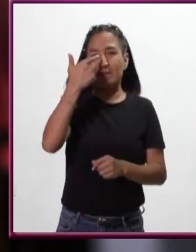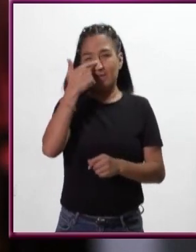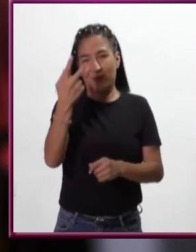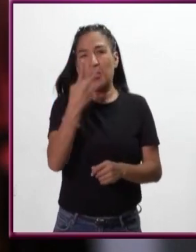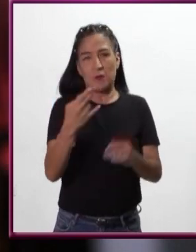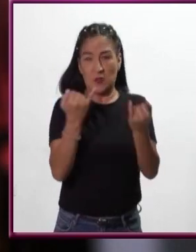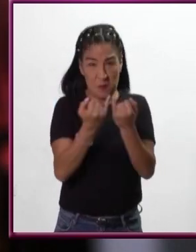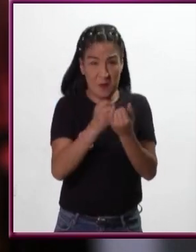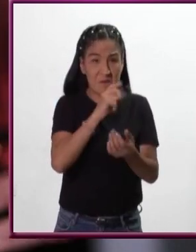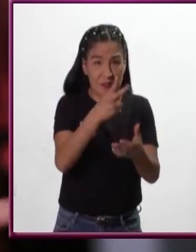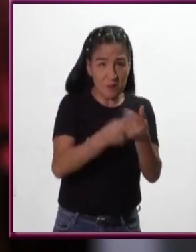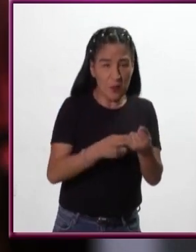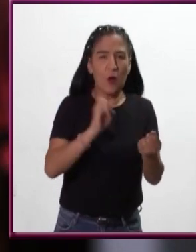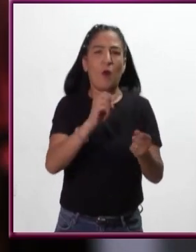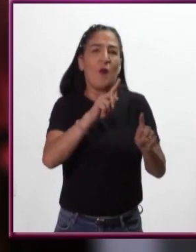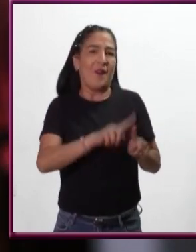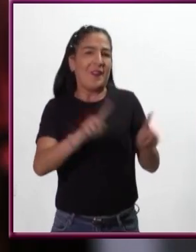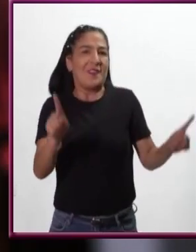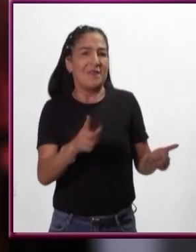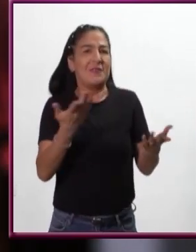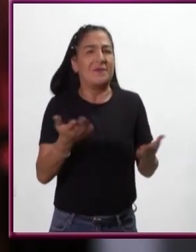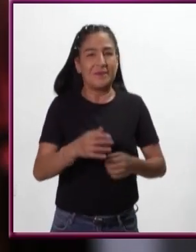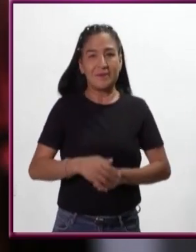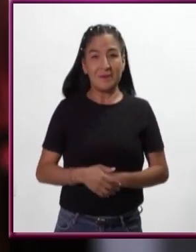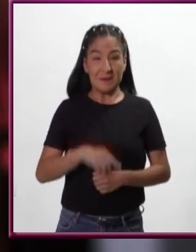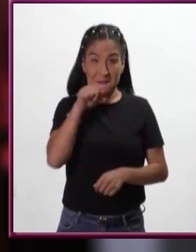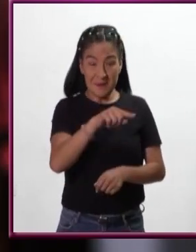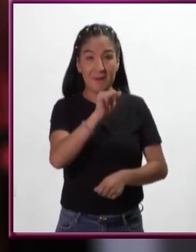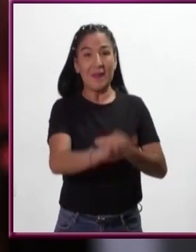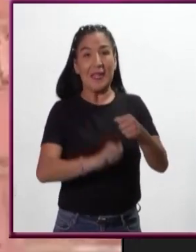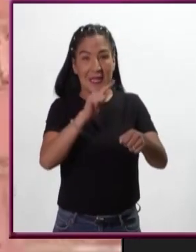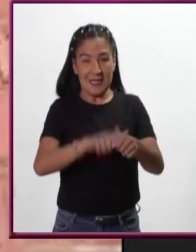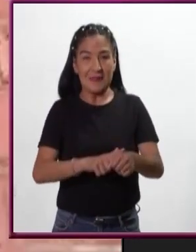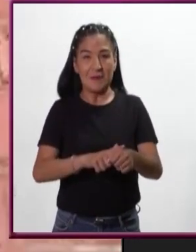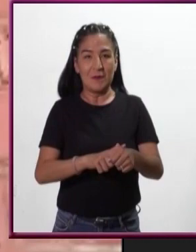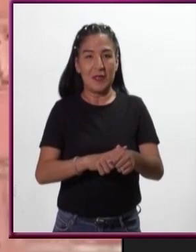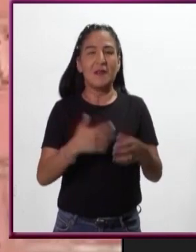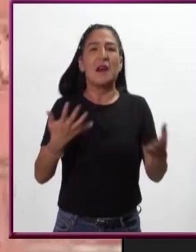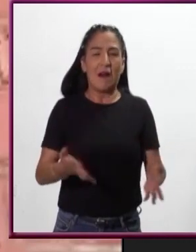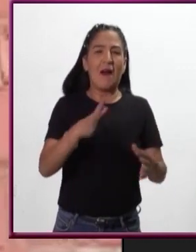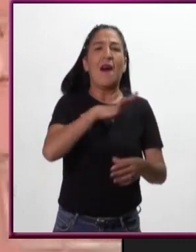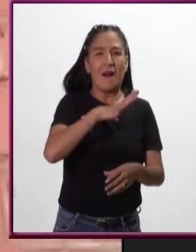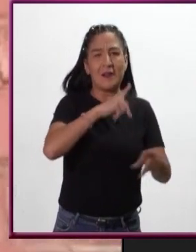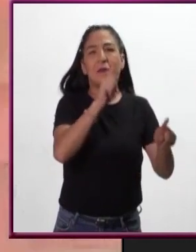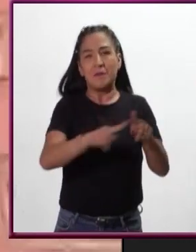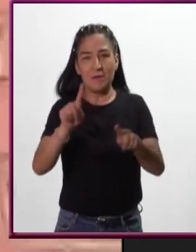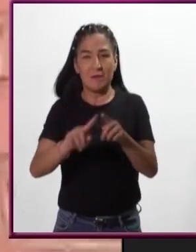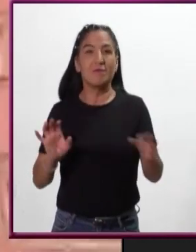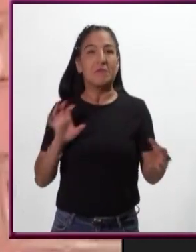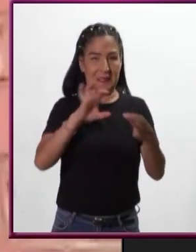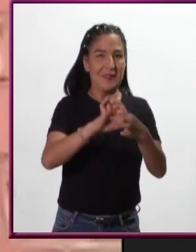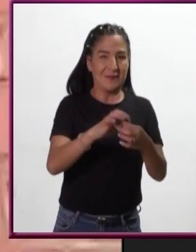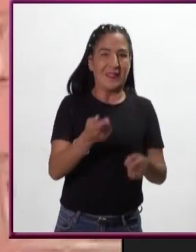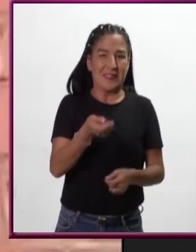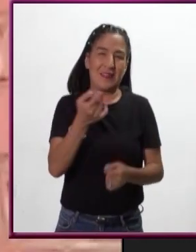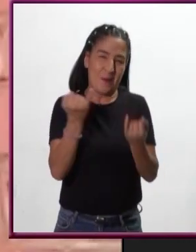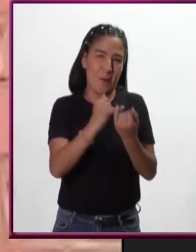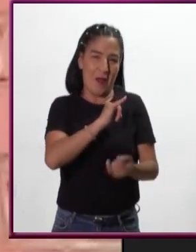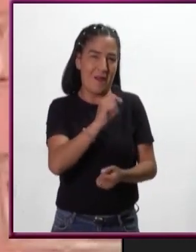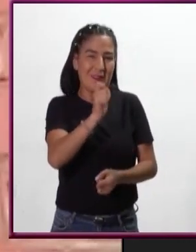se relacionan así o tienen alguna diferencia? En los animales hay algunos que sí los relacionan